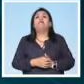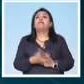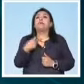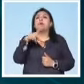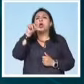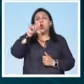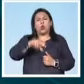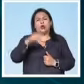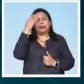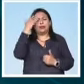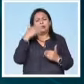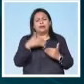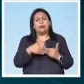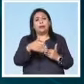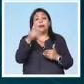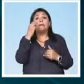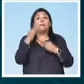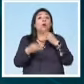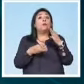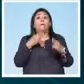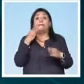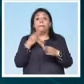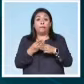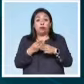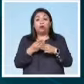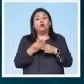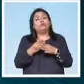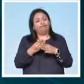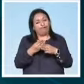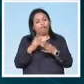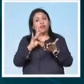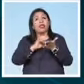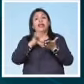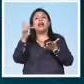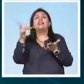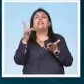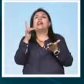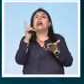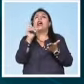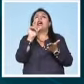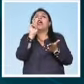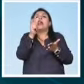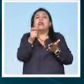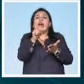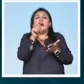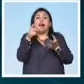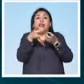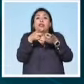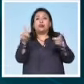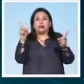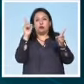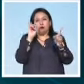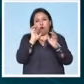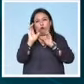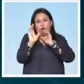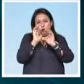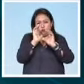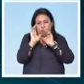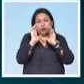Pero en este tiempo, el mundo, gracias al desarrollo de la comunicación,